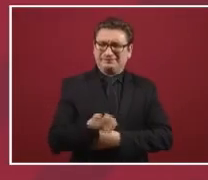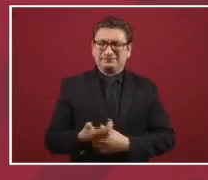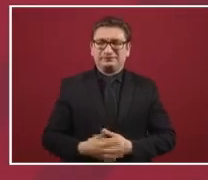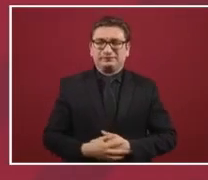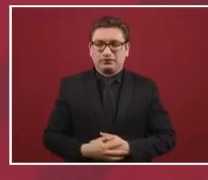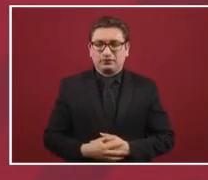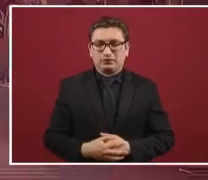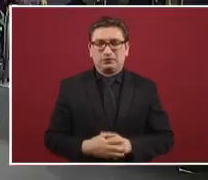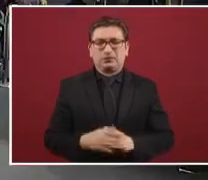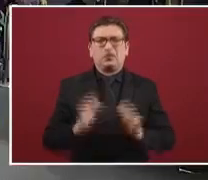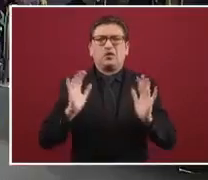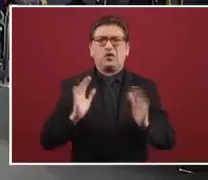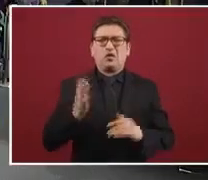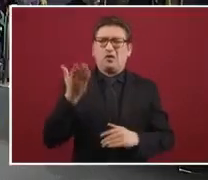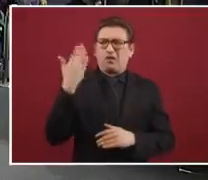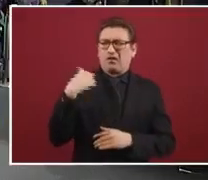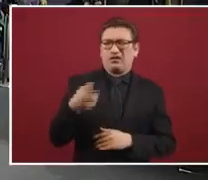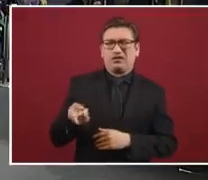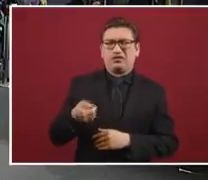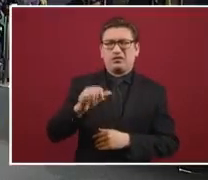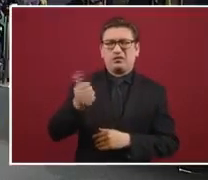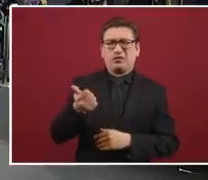O lo otro que hicieron,